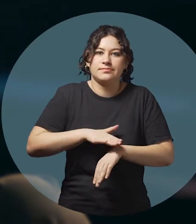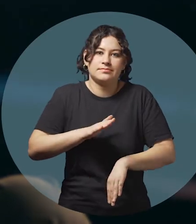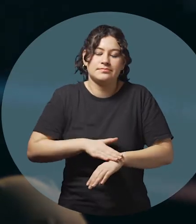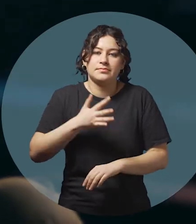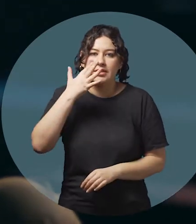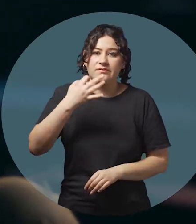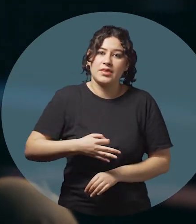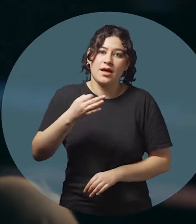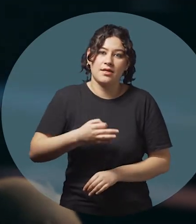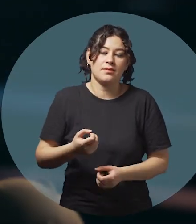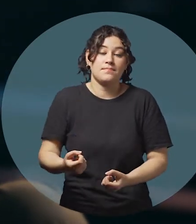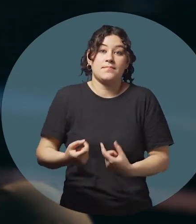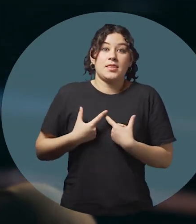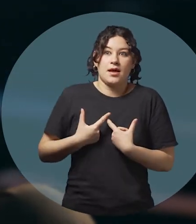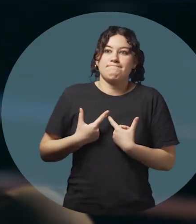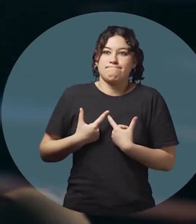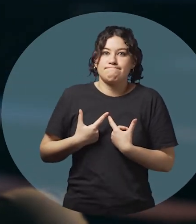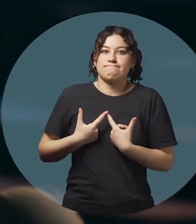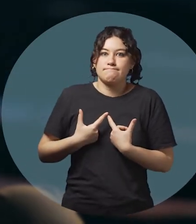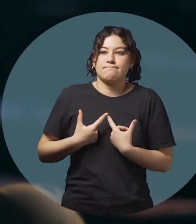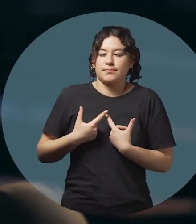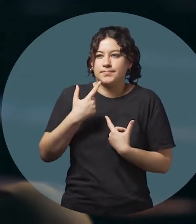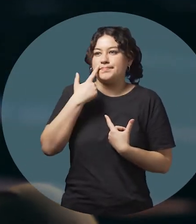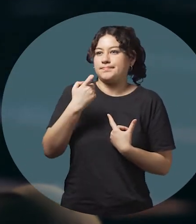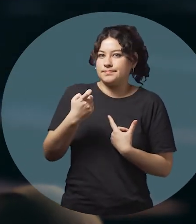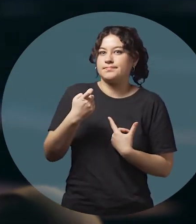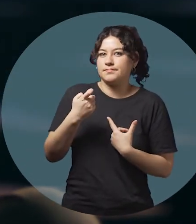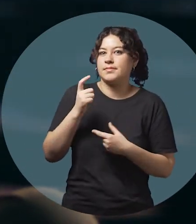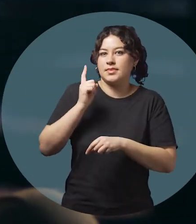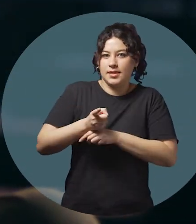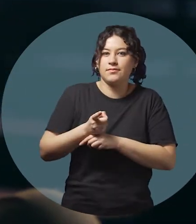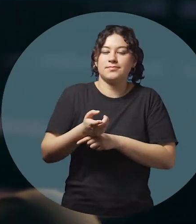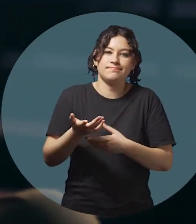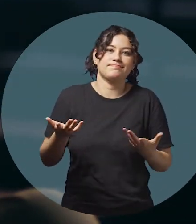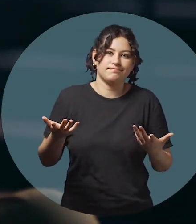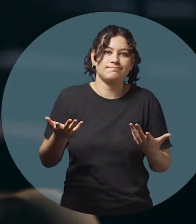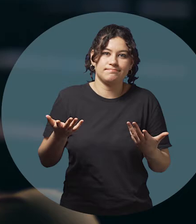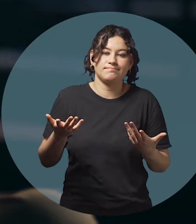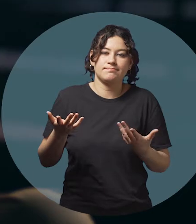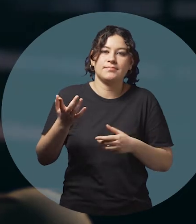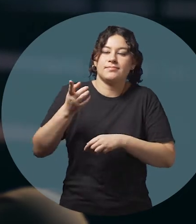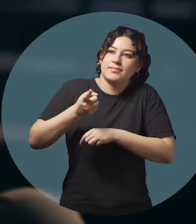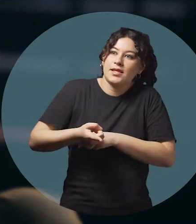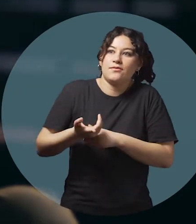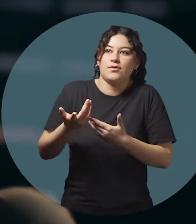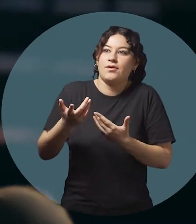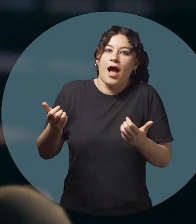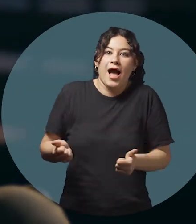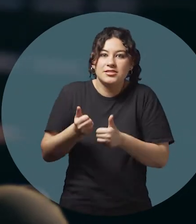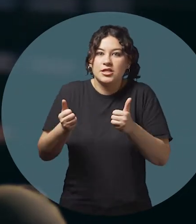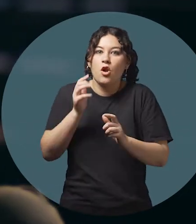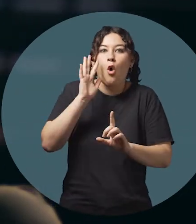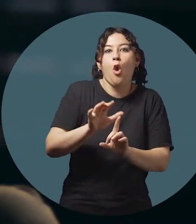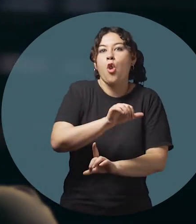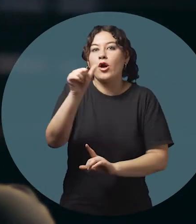realmente queda como una impronta, como una carga muy pesada, decir, bueno, tengo que tratar de hacer o